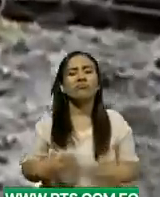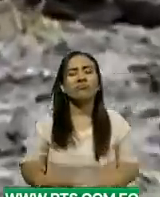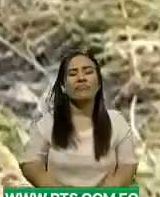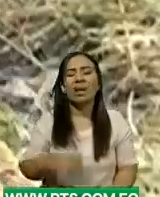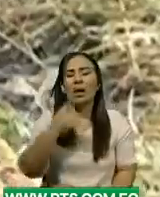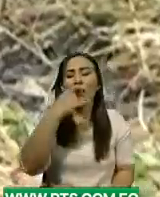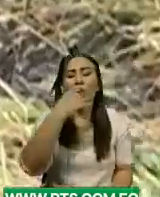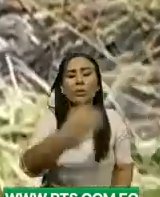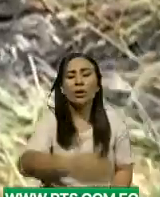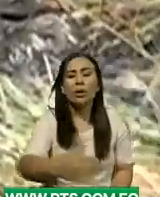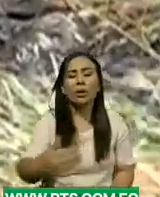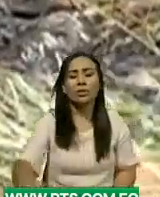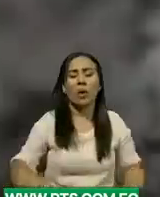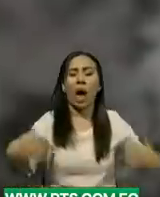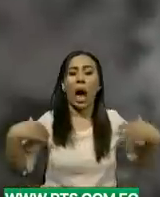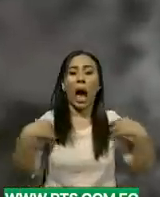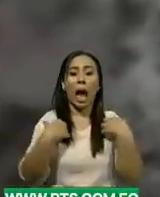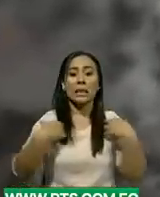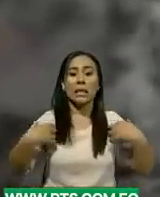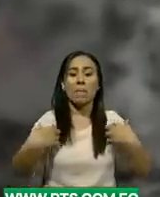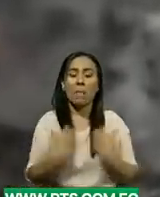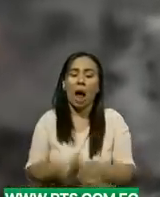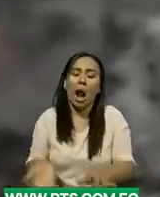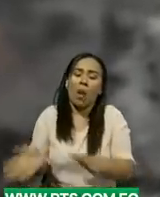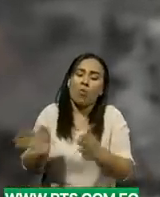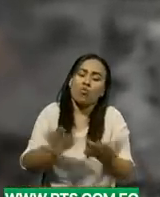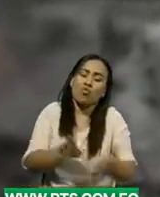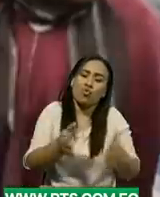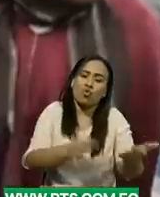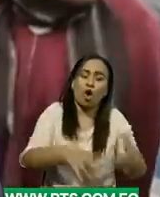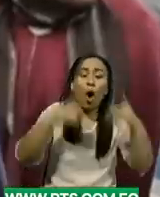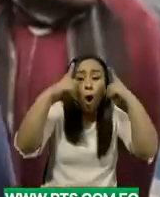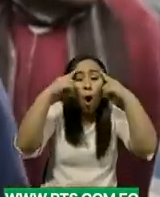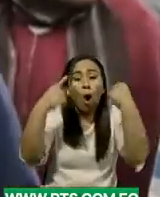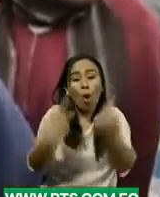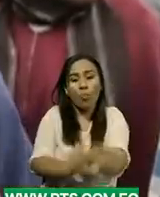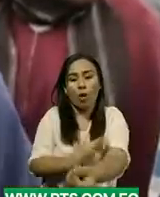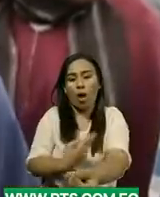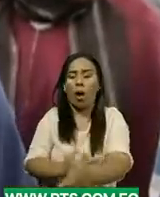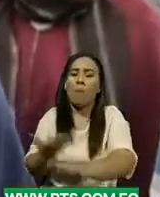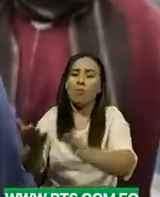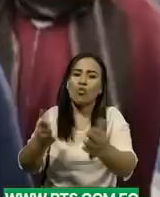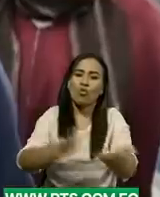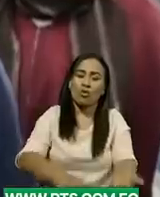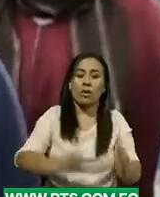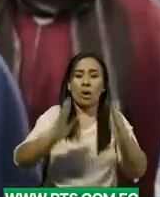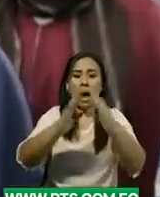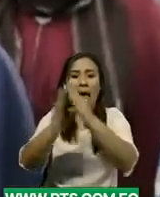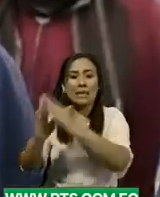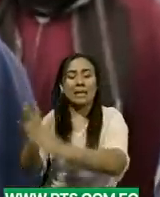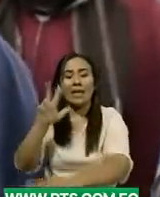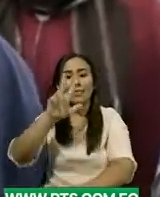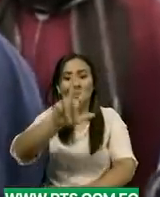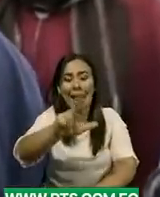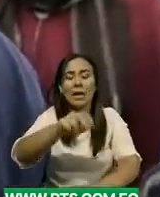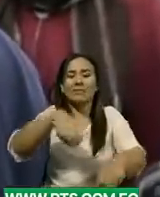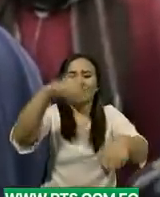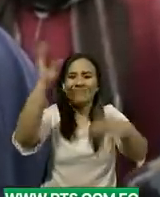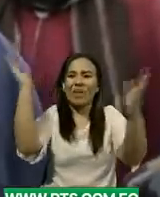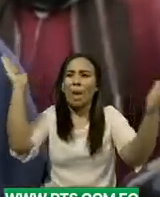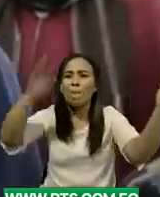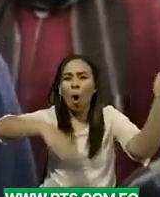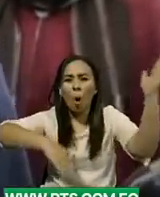menores, llamas y borregos, murieron. Son 3 viviendas con algunas infraestructuras que tenemos, más animales